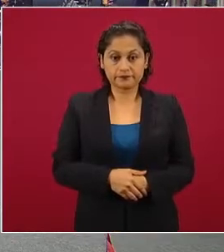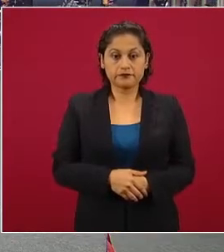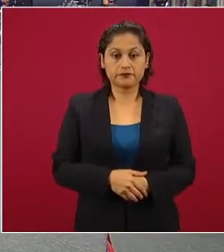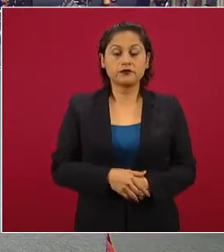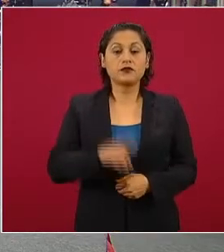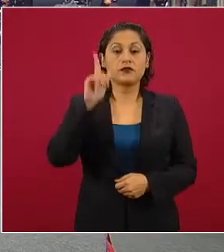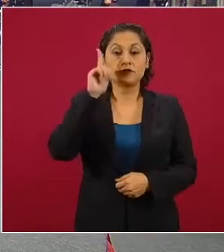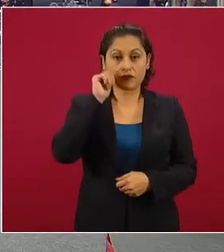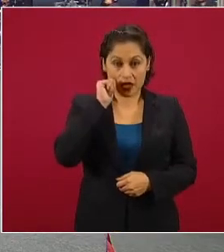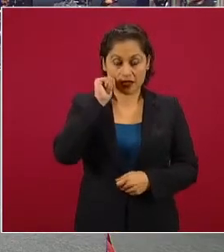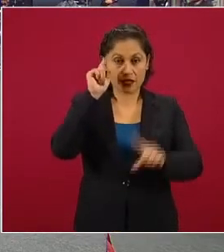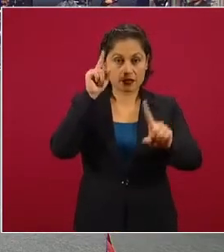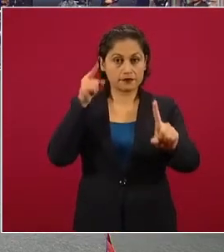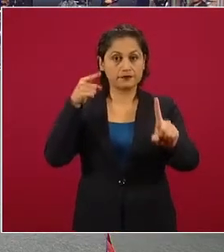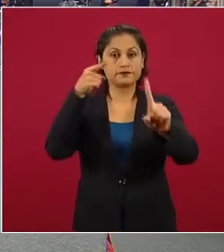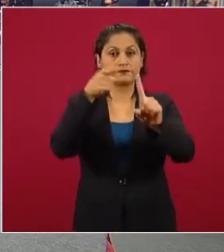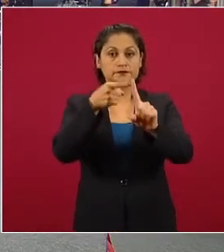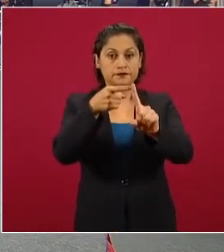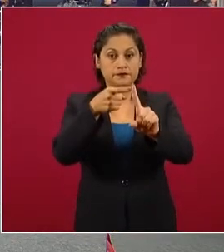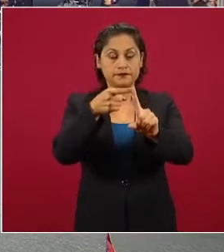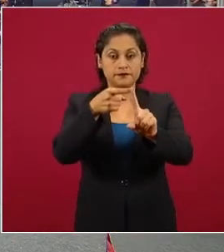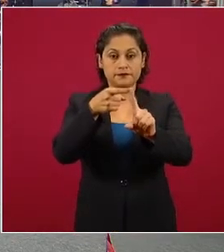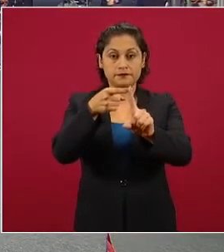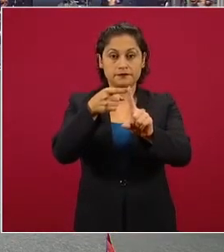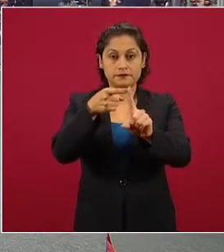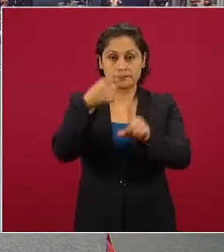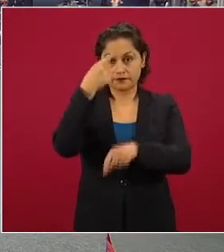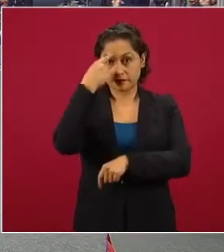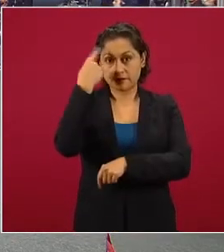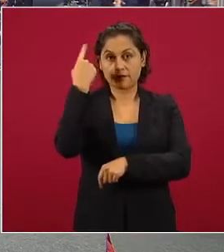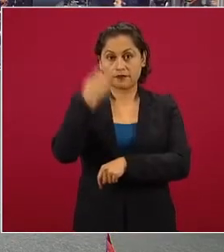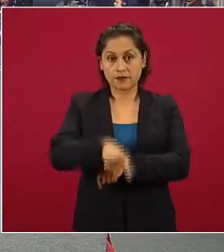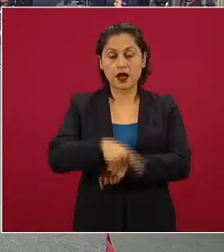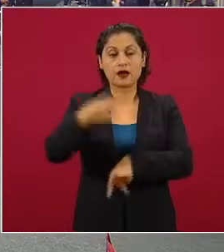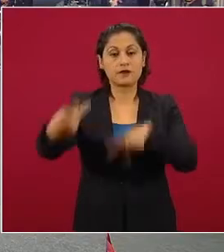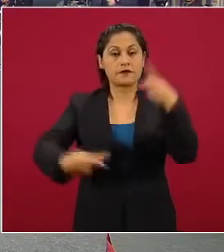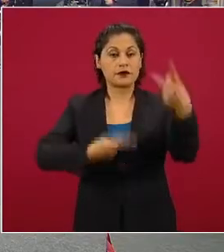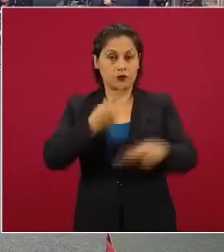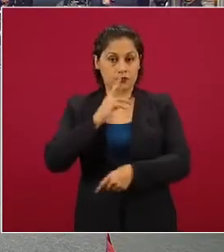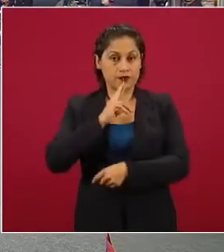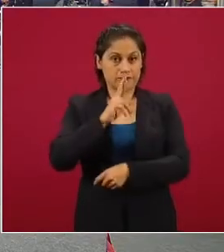Mañana lo dedicamos a puras preguntas y respuestas.